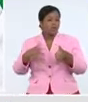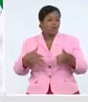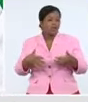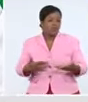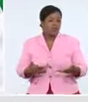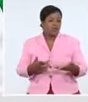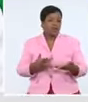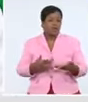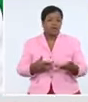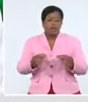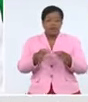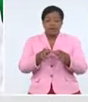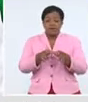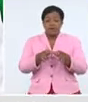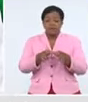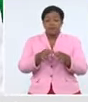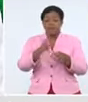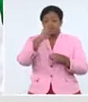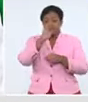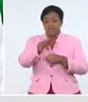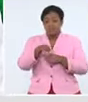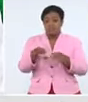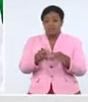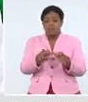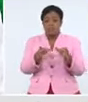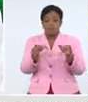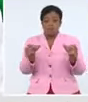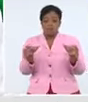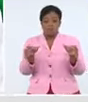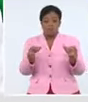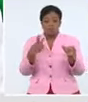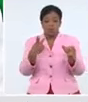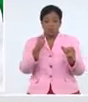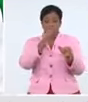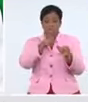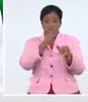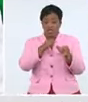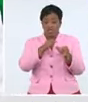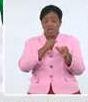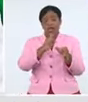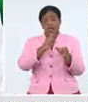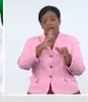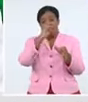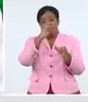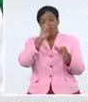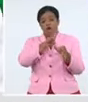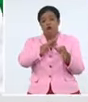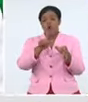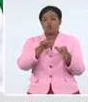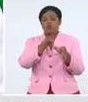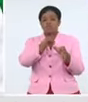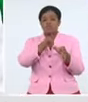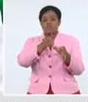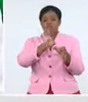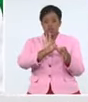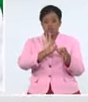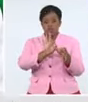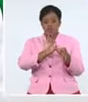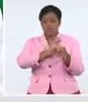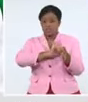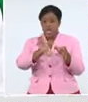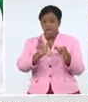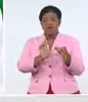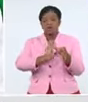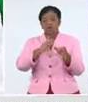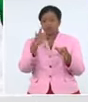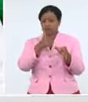la pediátrica en 2 grupos. Hay un primer grupo de niños de 11 a 18 años y ya la mayoría, fueron